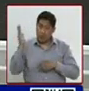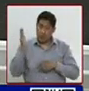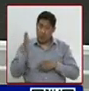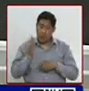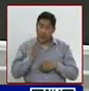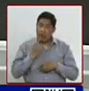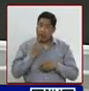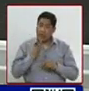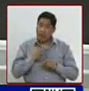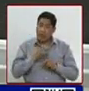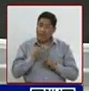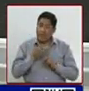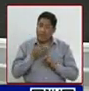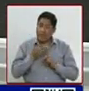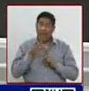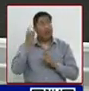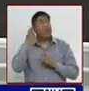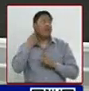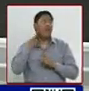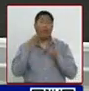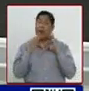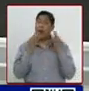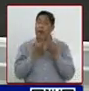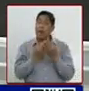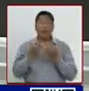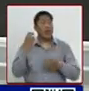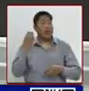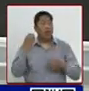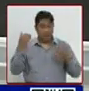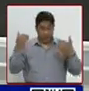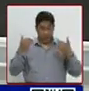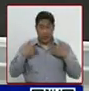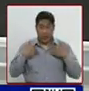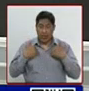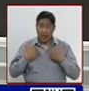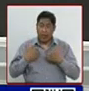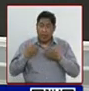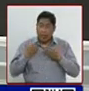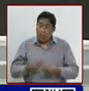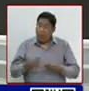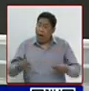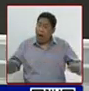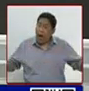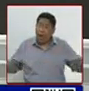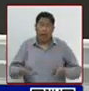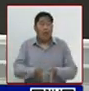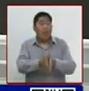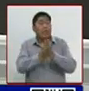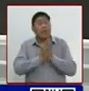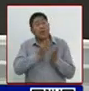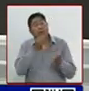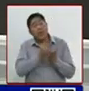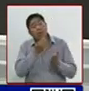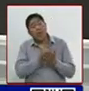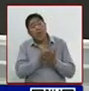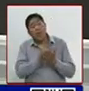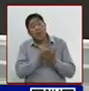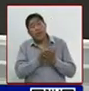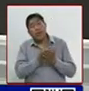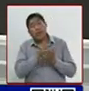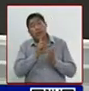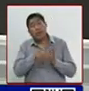ver. Se hizo pasar por un familiar, luego les dijo que tenía una determinada mercadería, les pidió dinero y se constituyó en